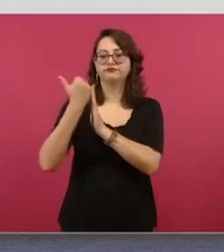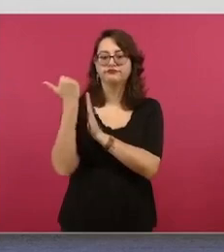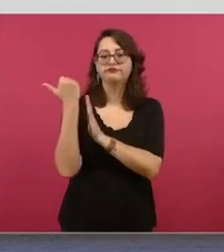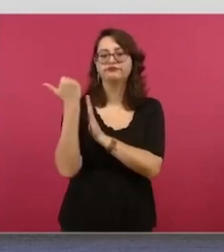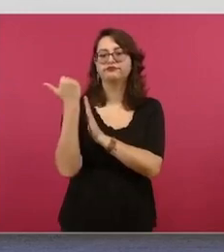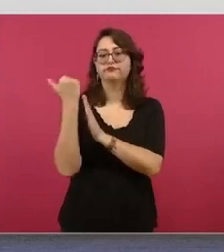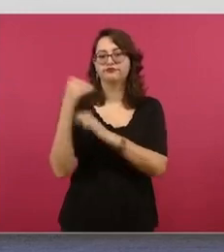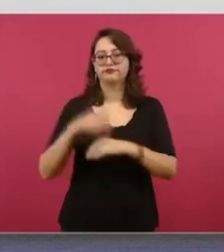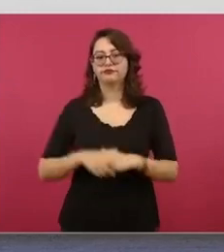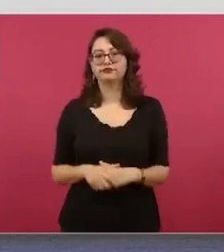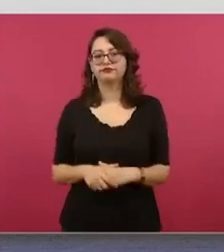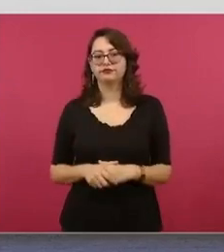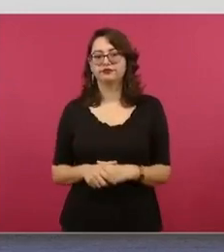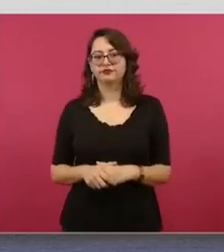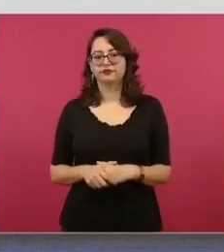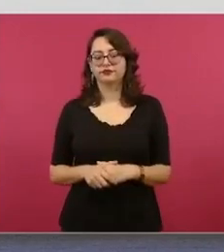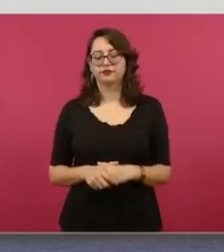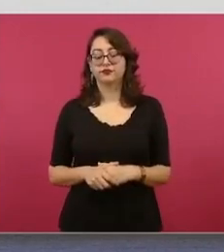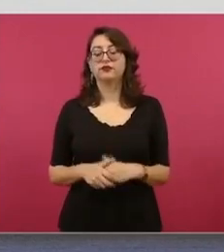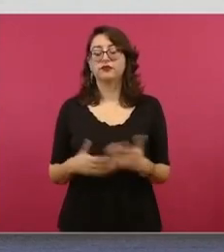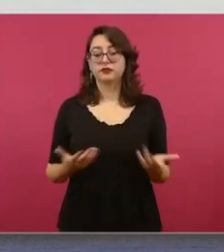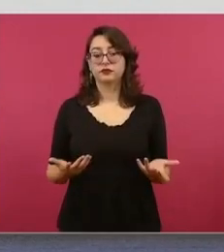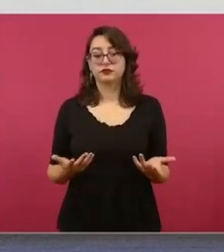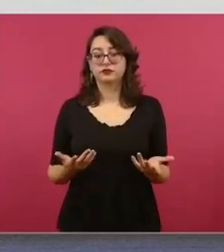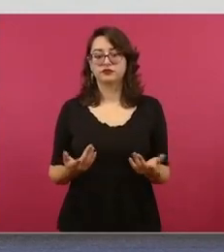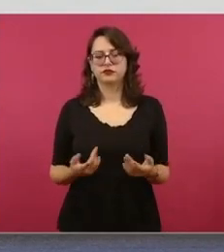Todos los deciles